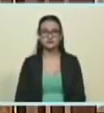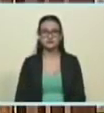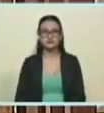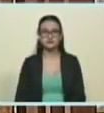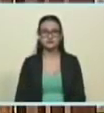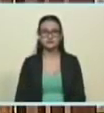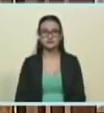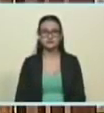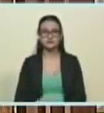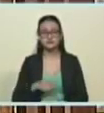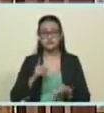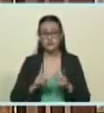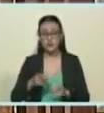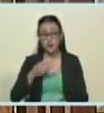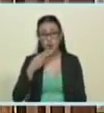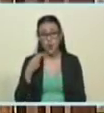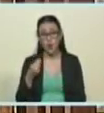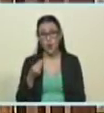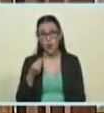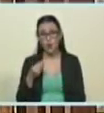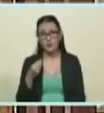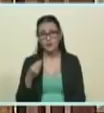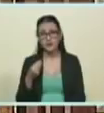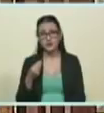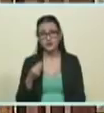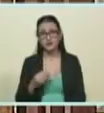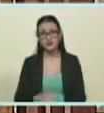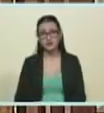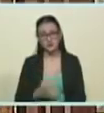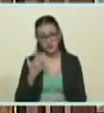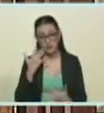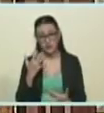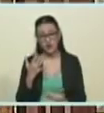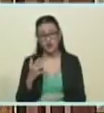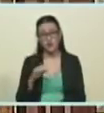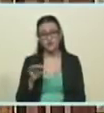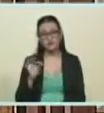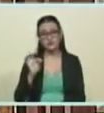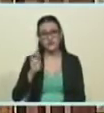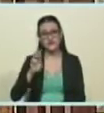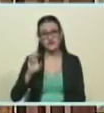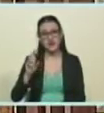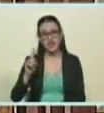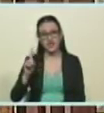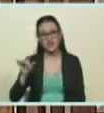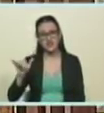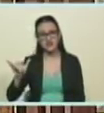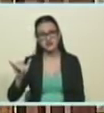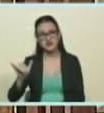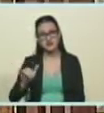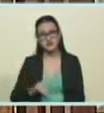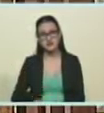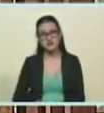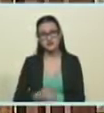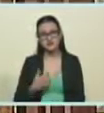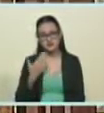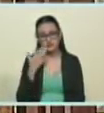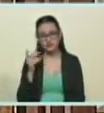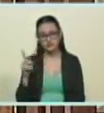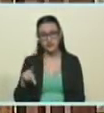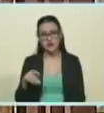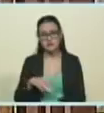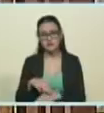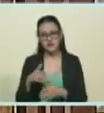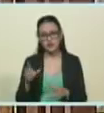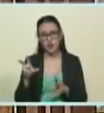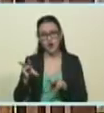Algunos de ustedes estaban muy jóvenes. Aquí veo a Freddy Bernal. ¿Ya te recuperaste?